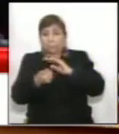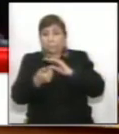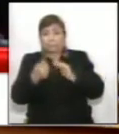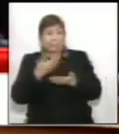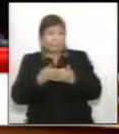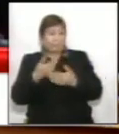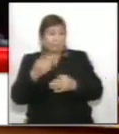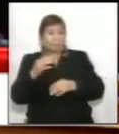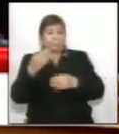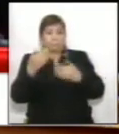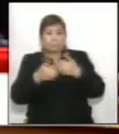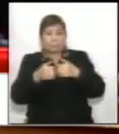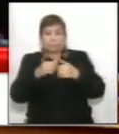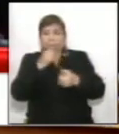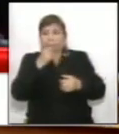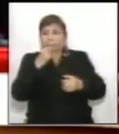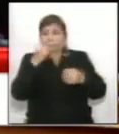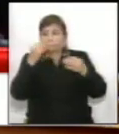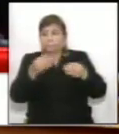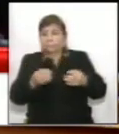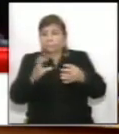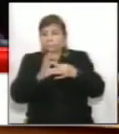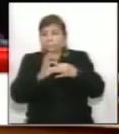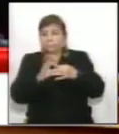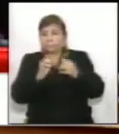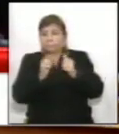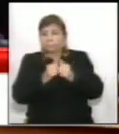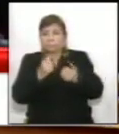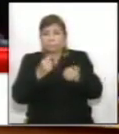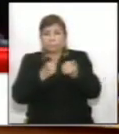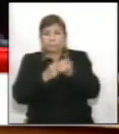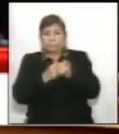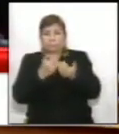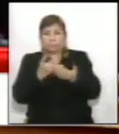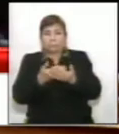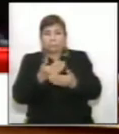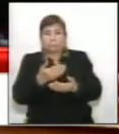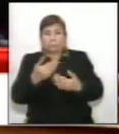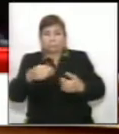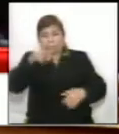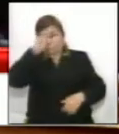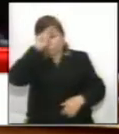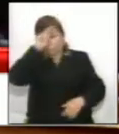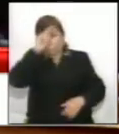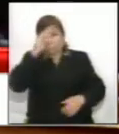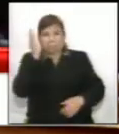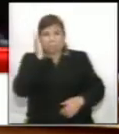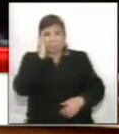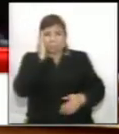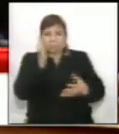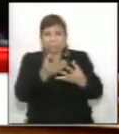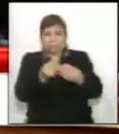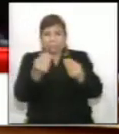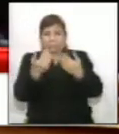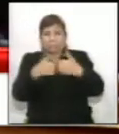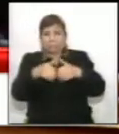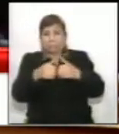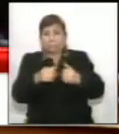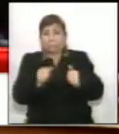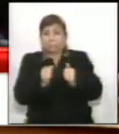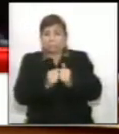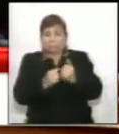por empresas privadas solidarias y que se hayan puesto la camiseta del Perú. Sabemos que hay muchas empresas que sí